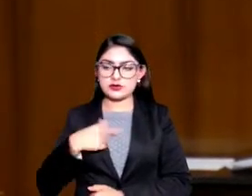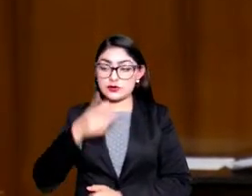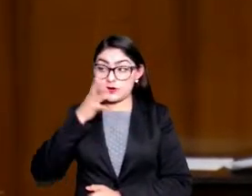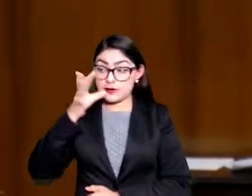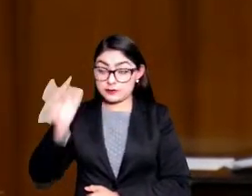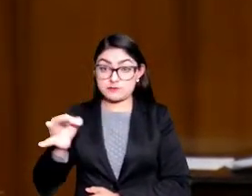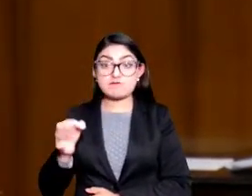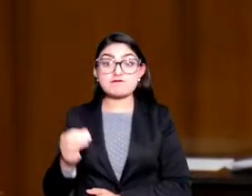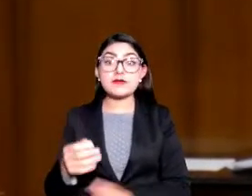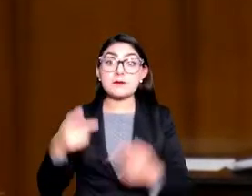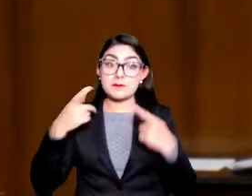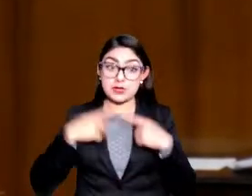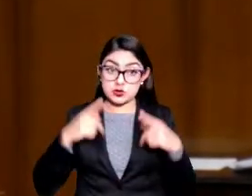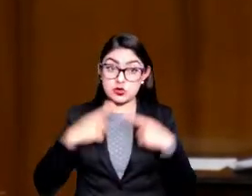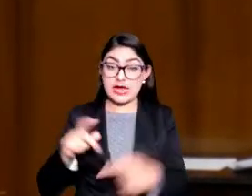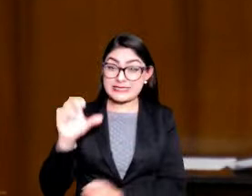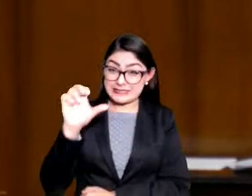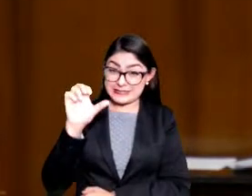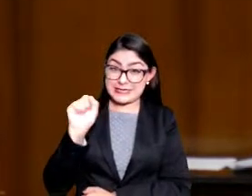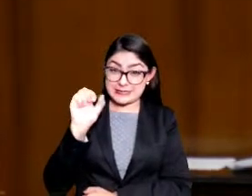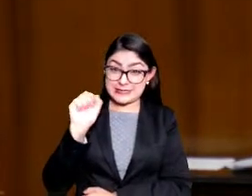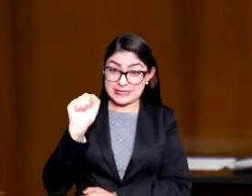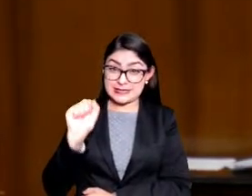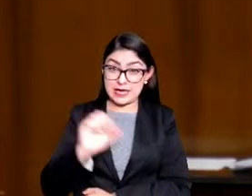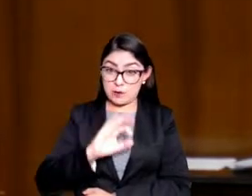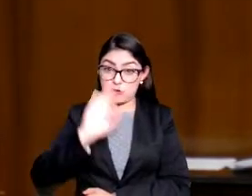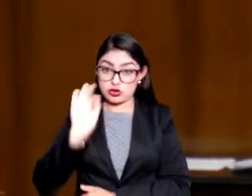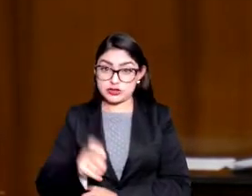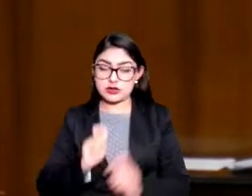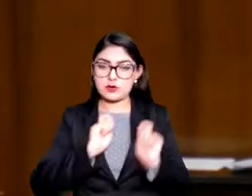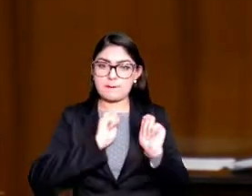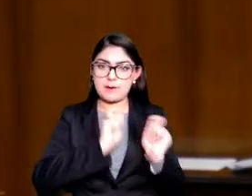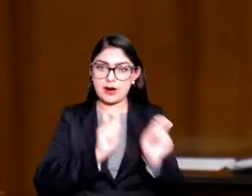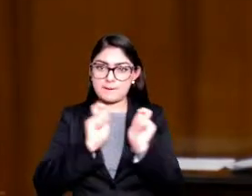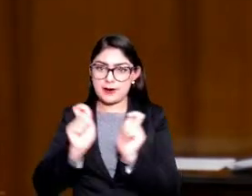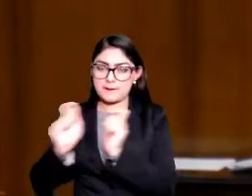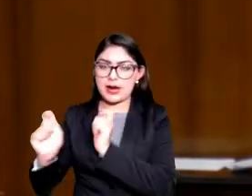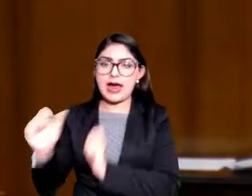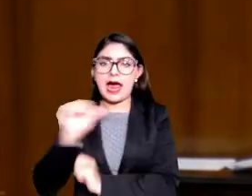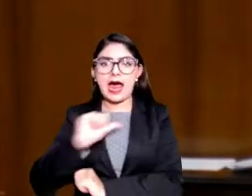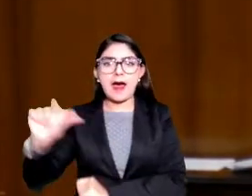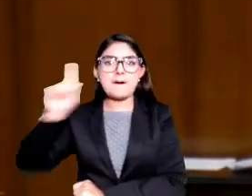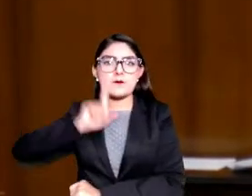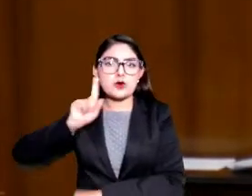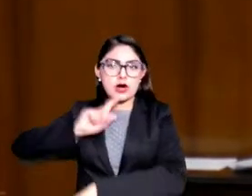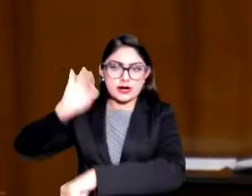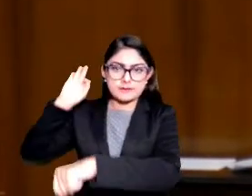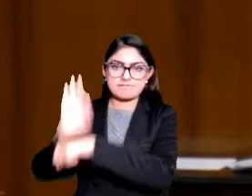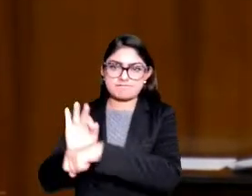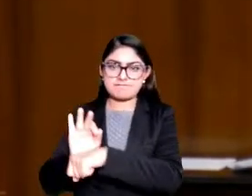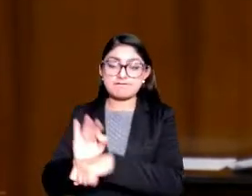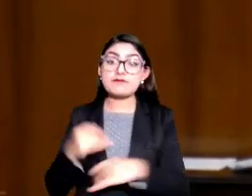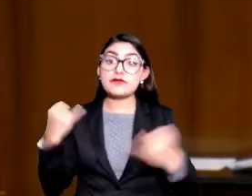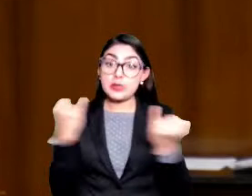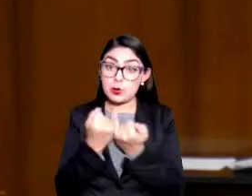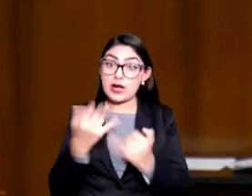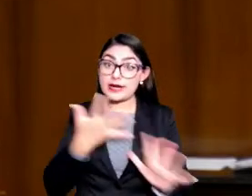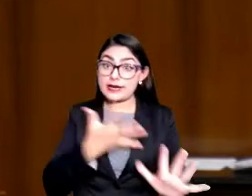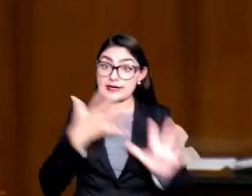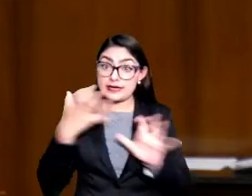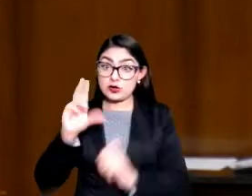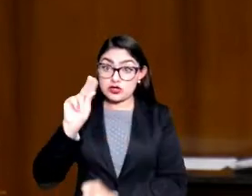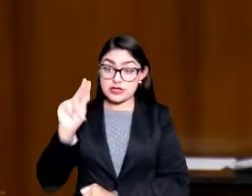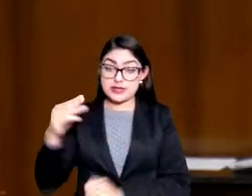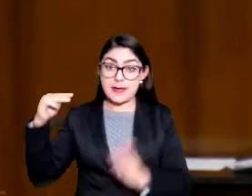6 de cada 10 apoyos entregados a través de los programas sociales son para las mujeres. Más de 580.000 beneficiarios del